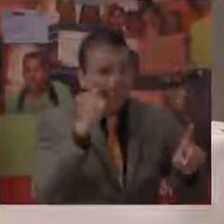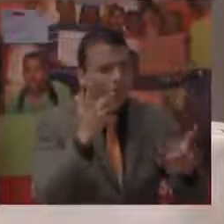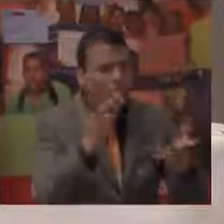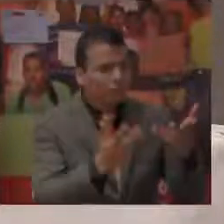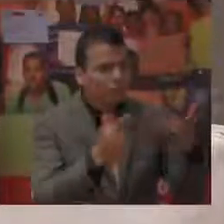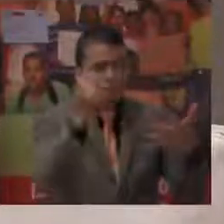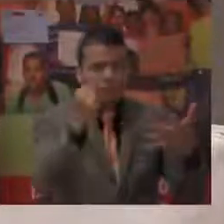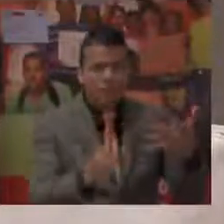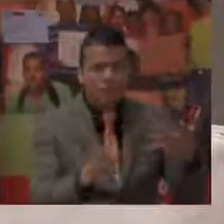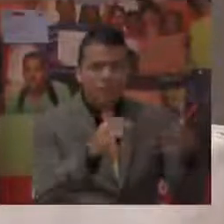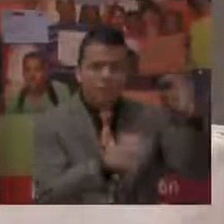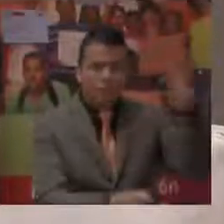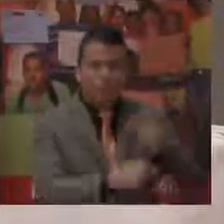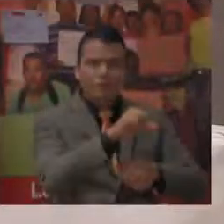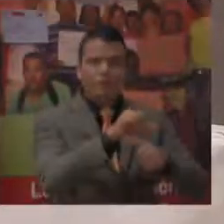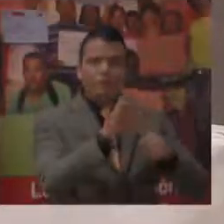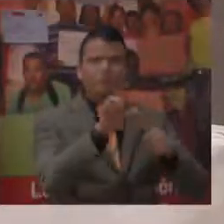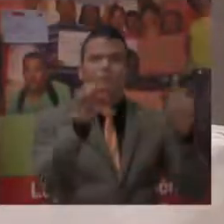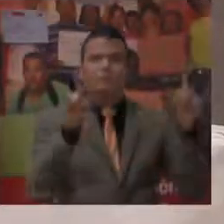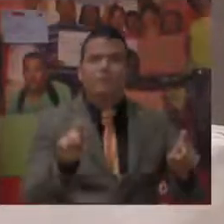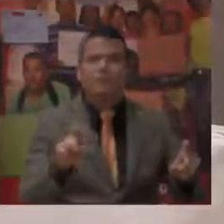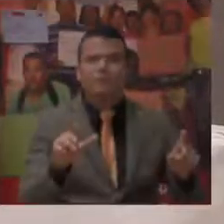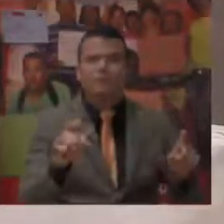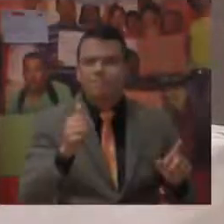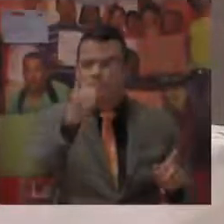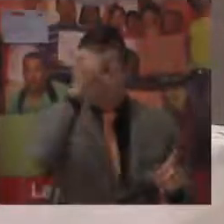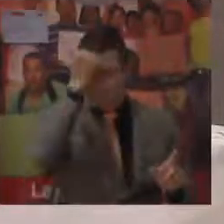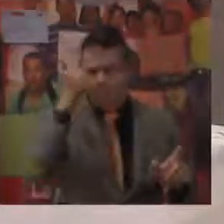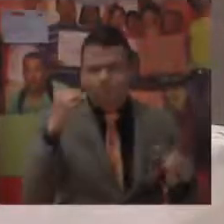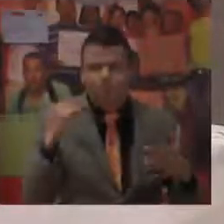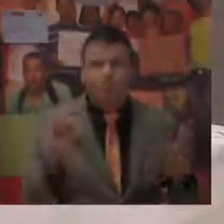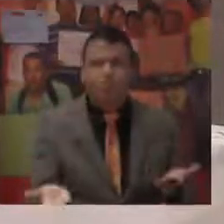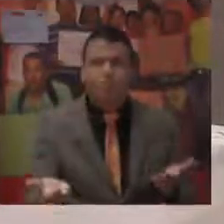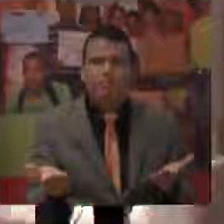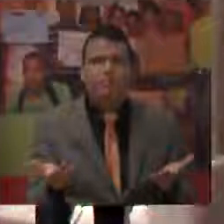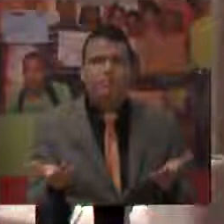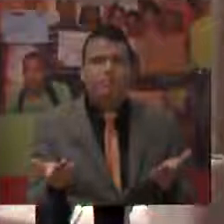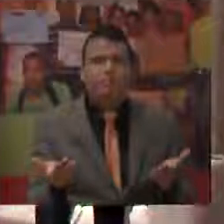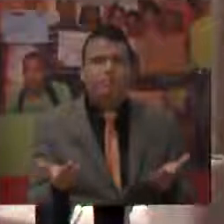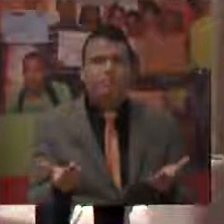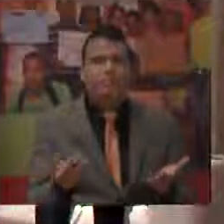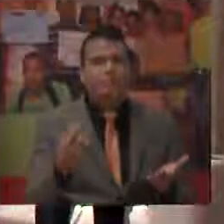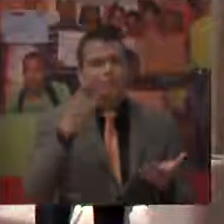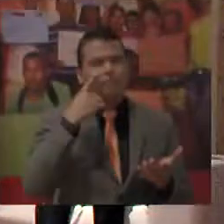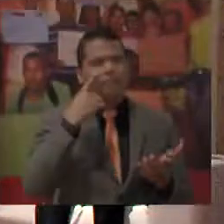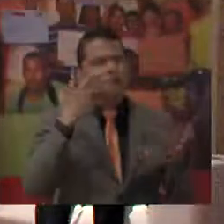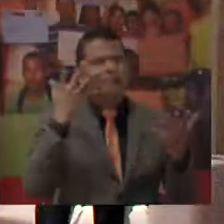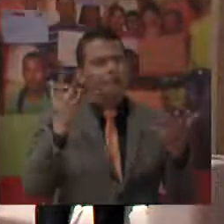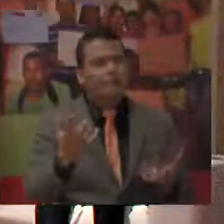justicia transicional es quizás porque debemos dimensionar bien